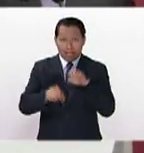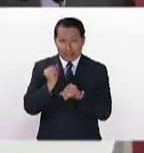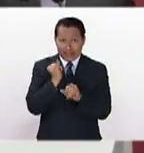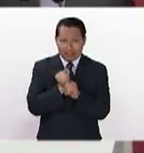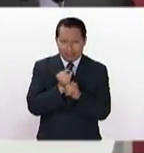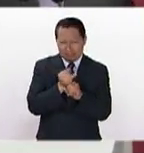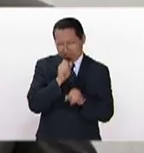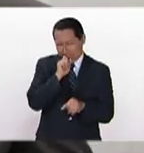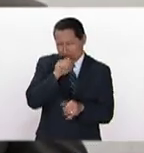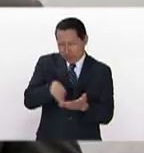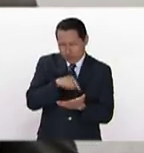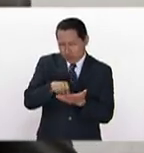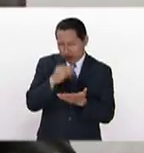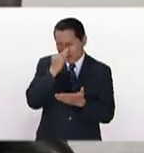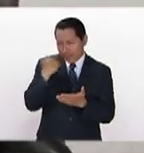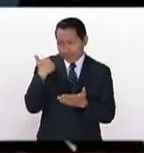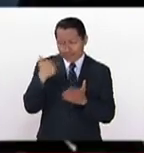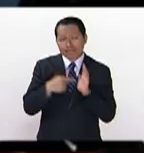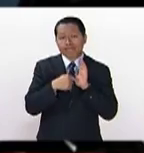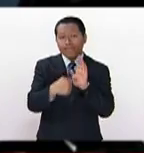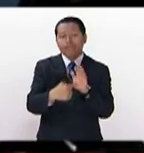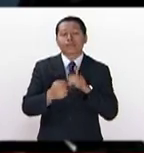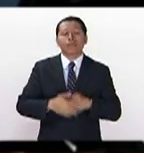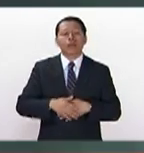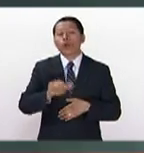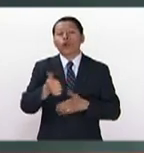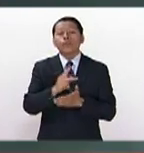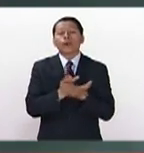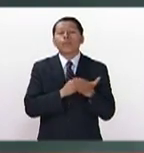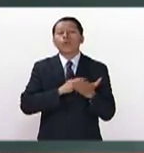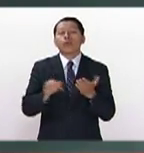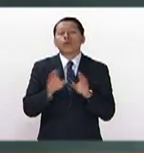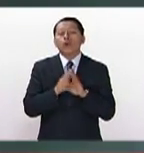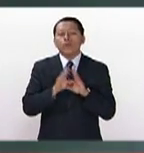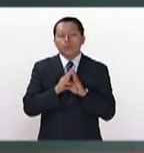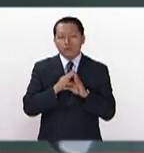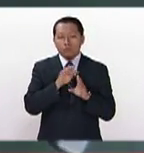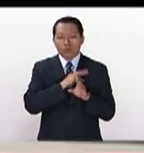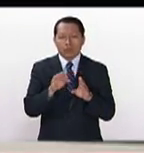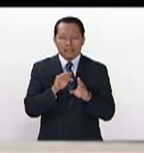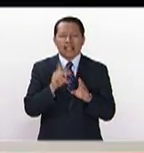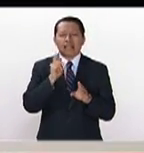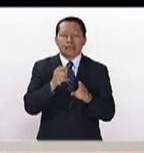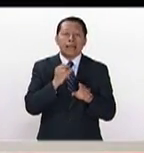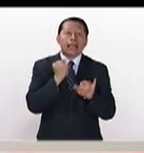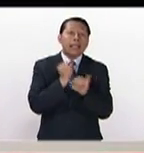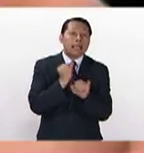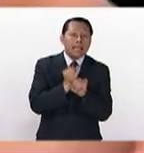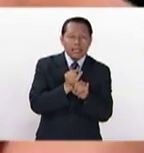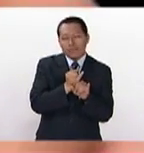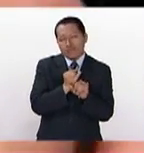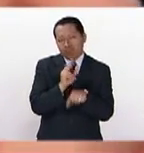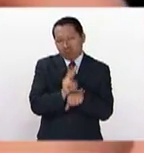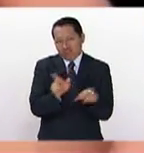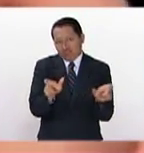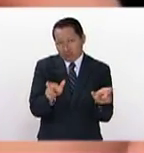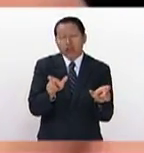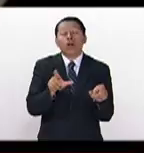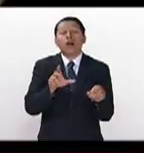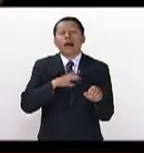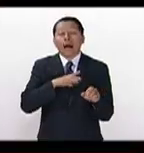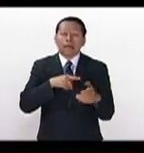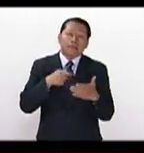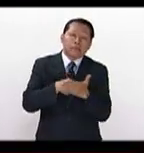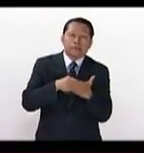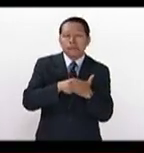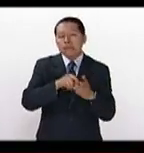espacio recientemente. Otros programas que destacaron fueron la estrategia de ciberseguridad, de ciberacoso, la estrategia de comunicación